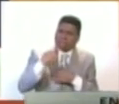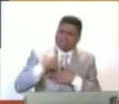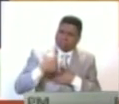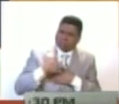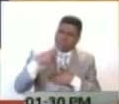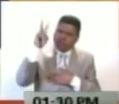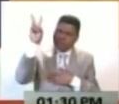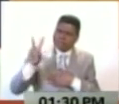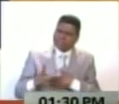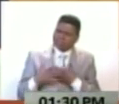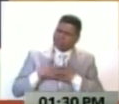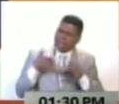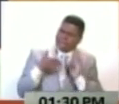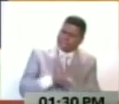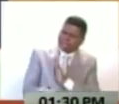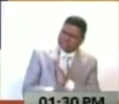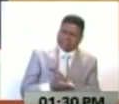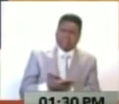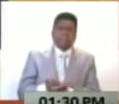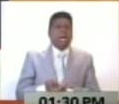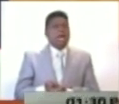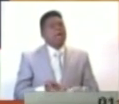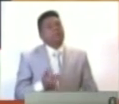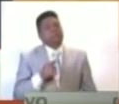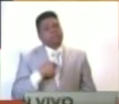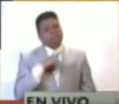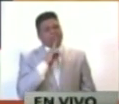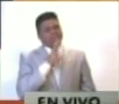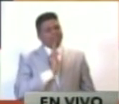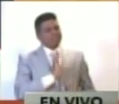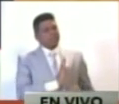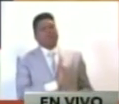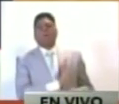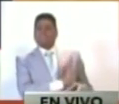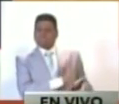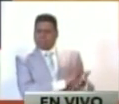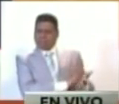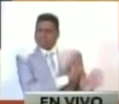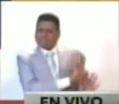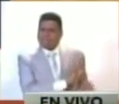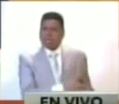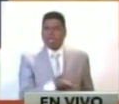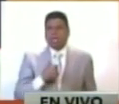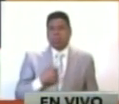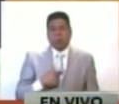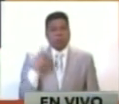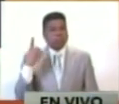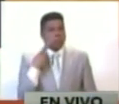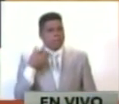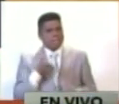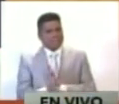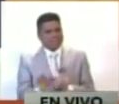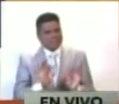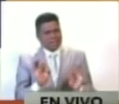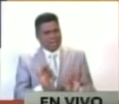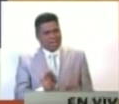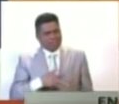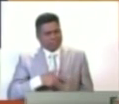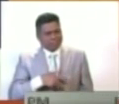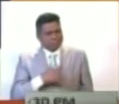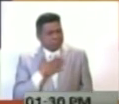son diferencias, es un tema marcado por la intolerancia política e ideológica, que es lo único que está inspirando un comportamiento